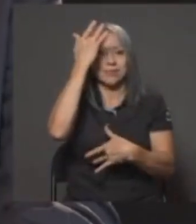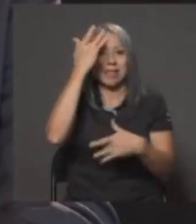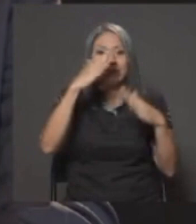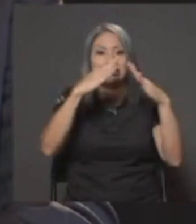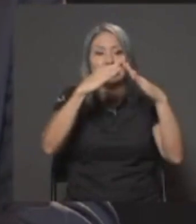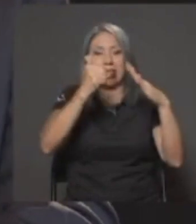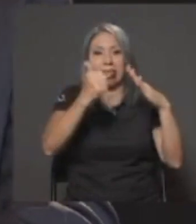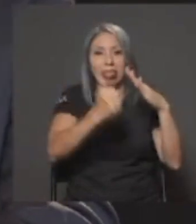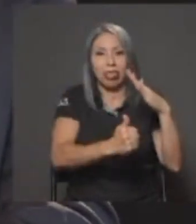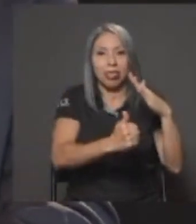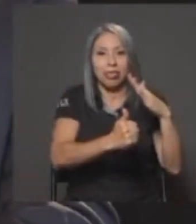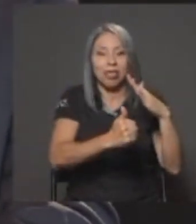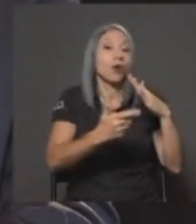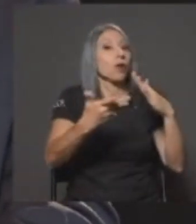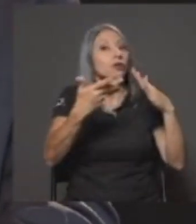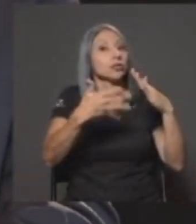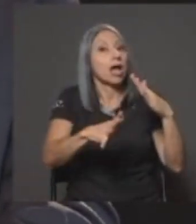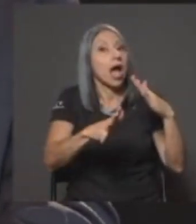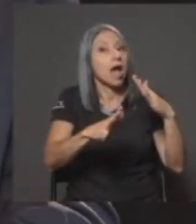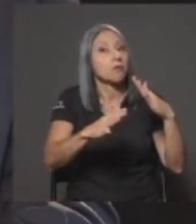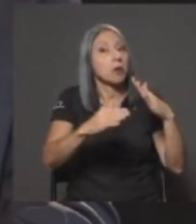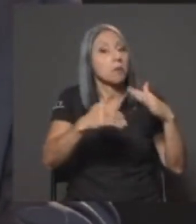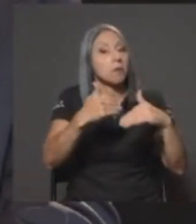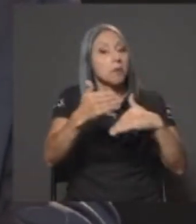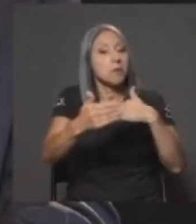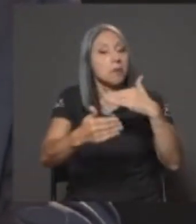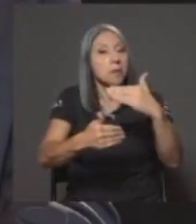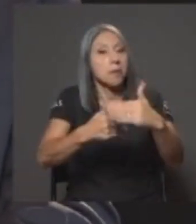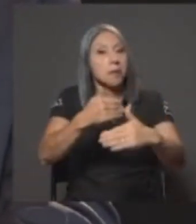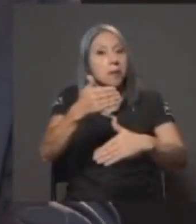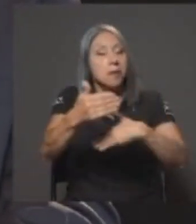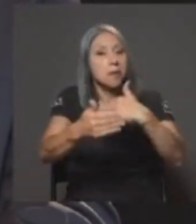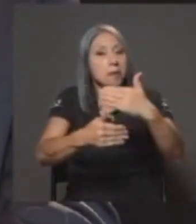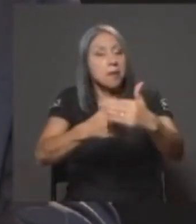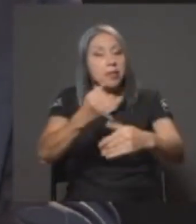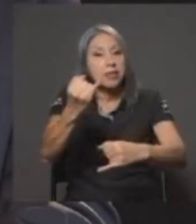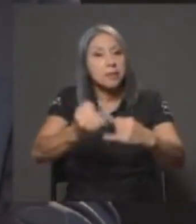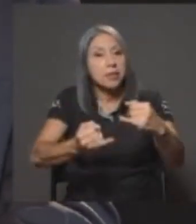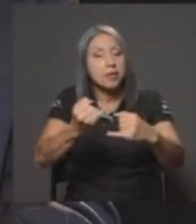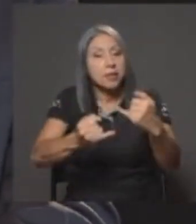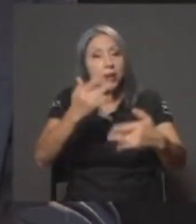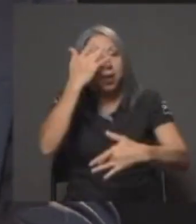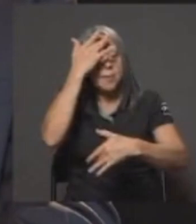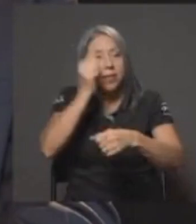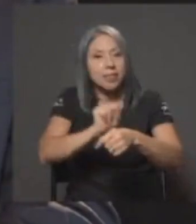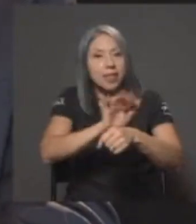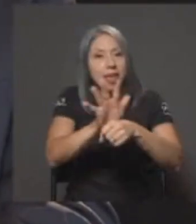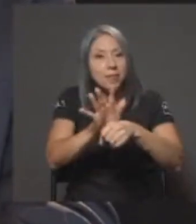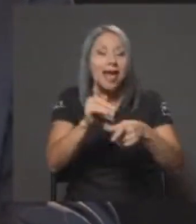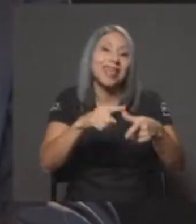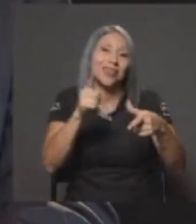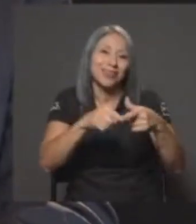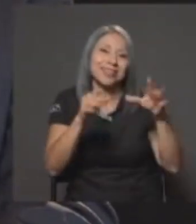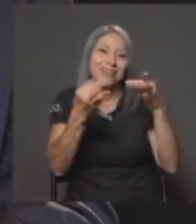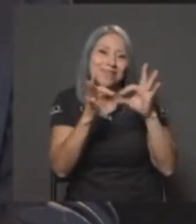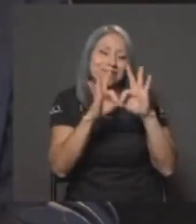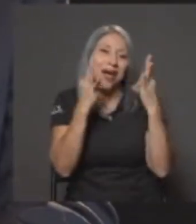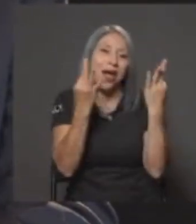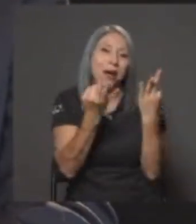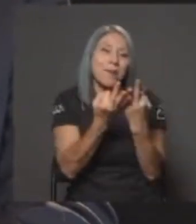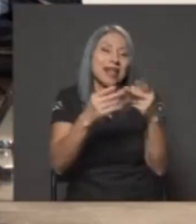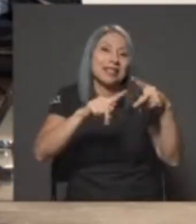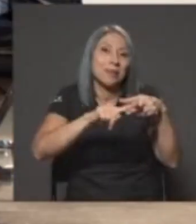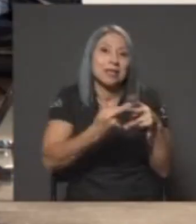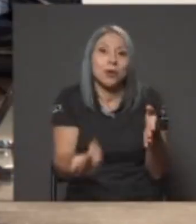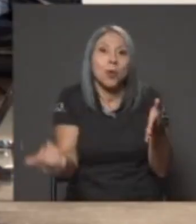conforme fuimos saliendo de la pandemia, los hogares empezaron a salir a consumir y entonces uno